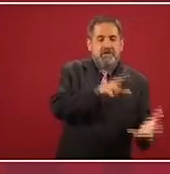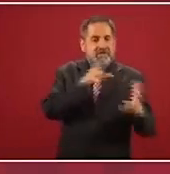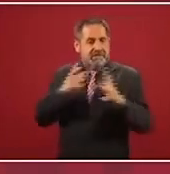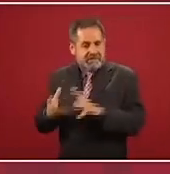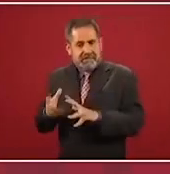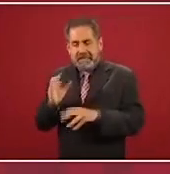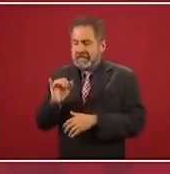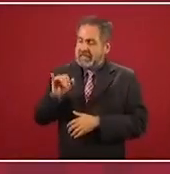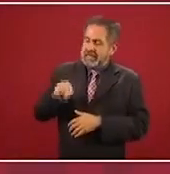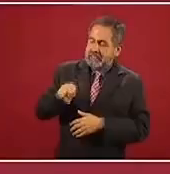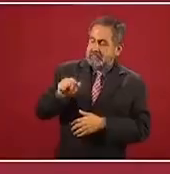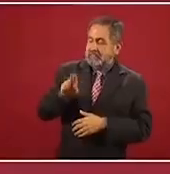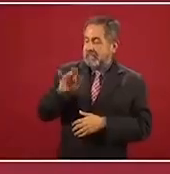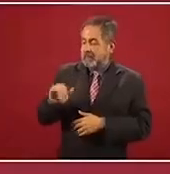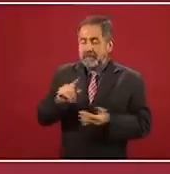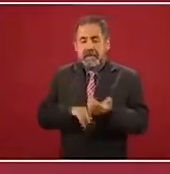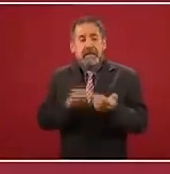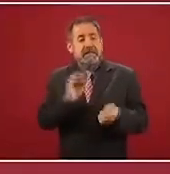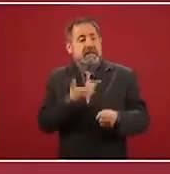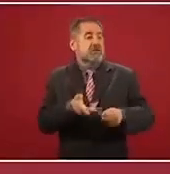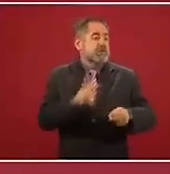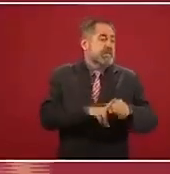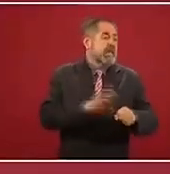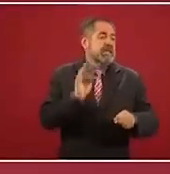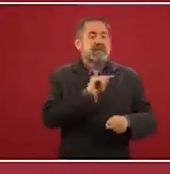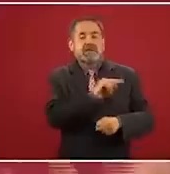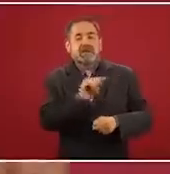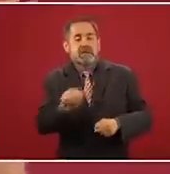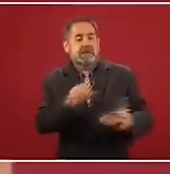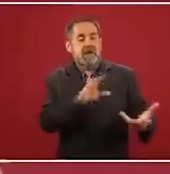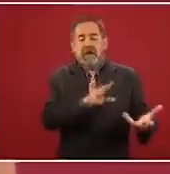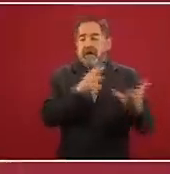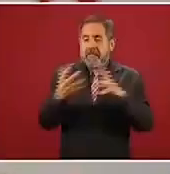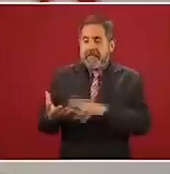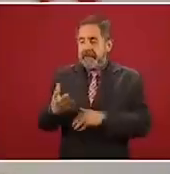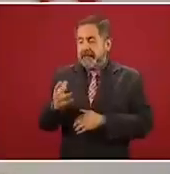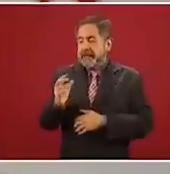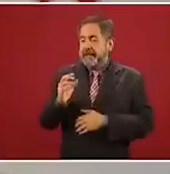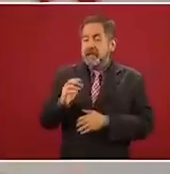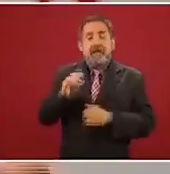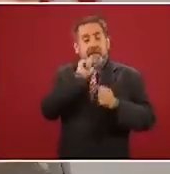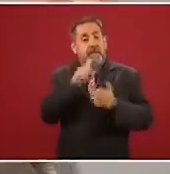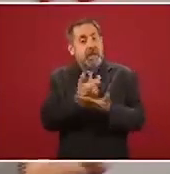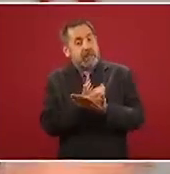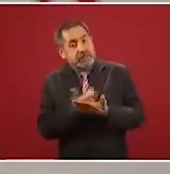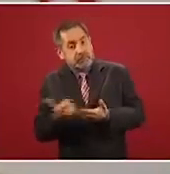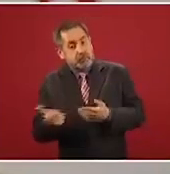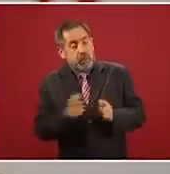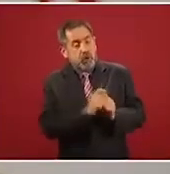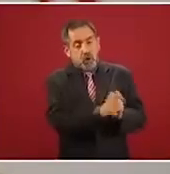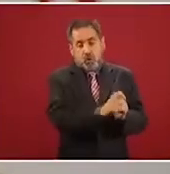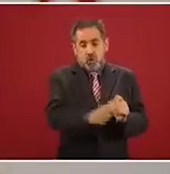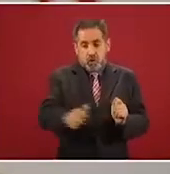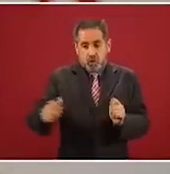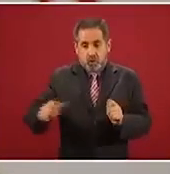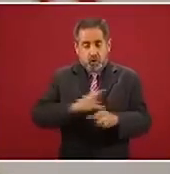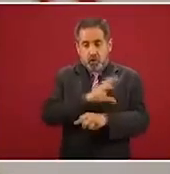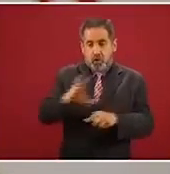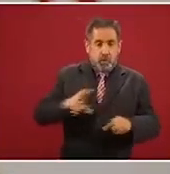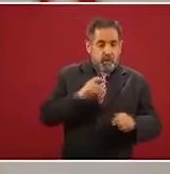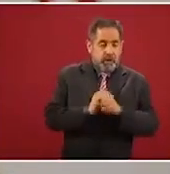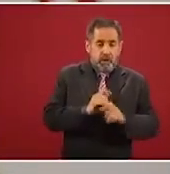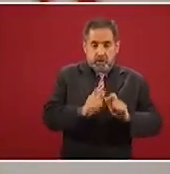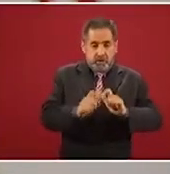hospitales, segundo, quizá algunos de tercer nivel, la nómina, es decir, la administración de los